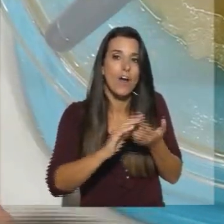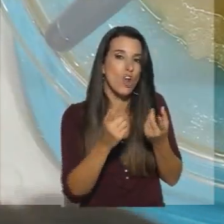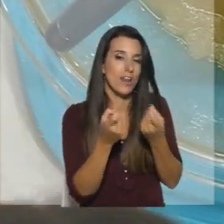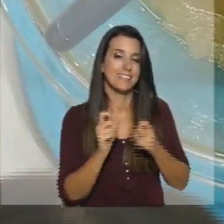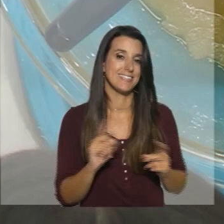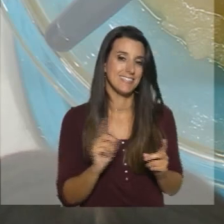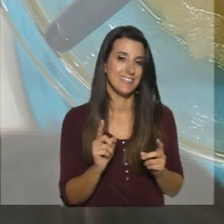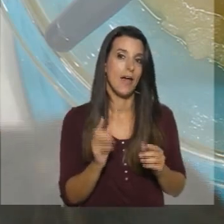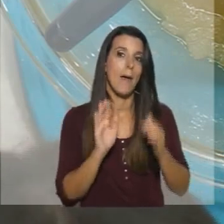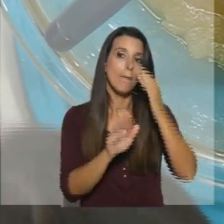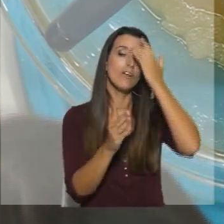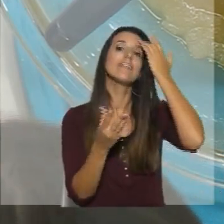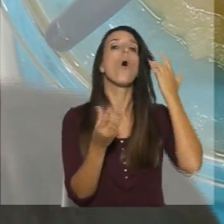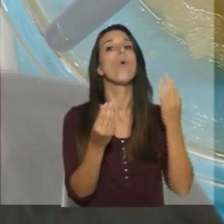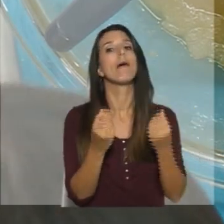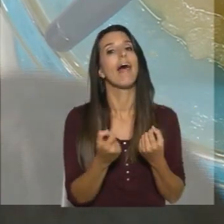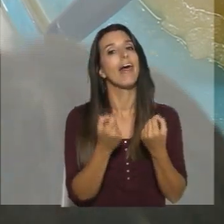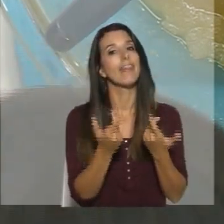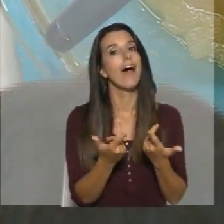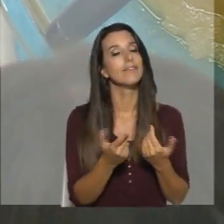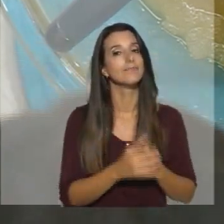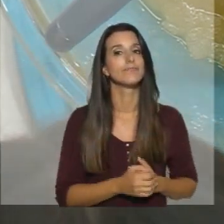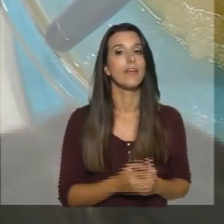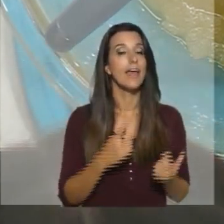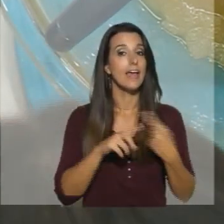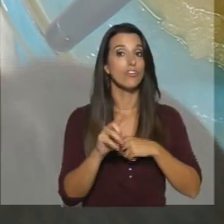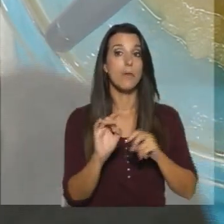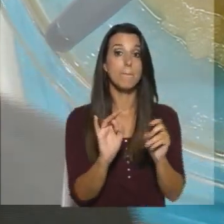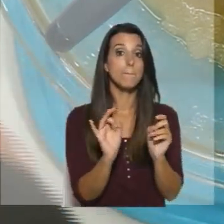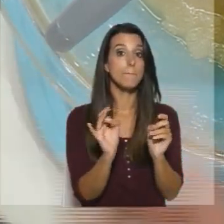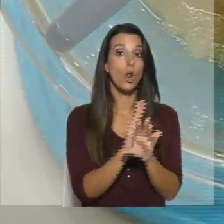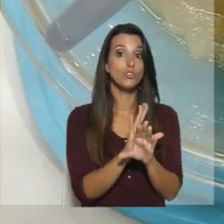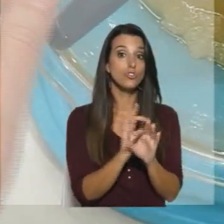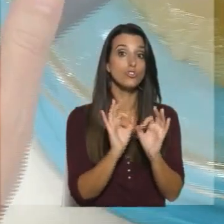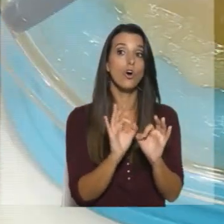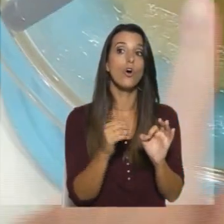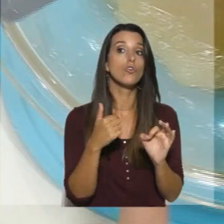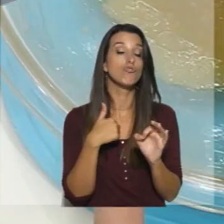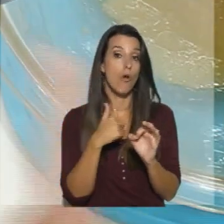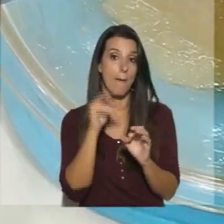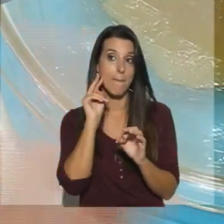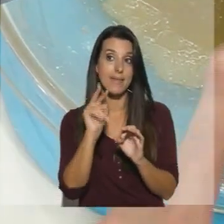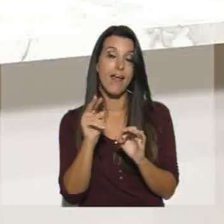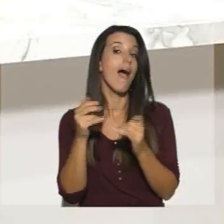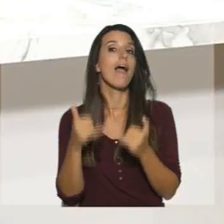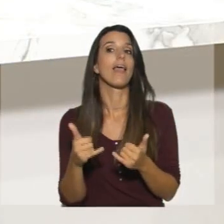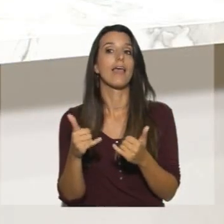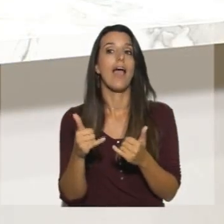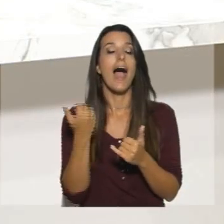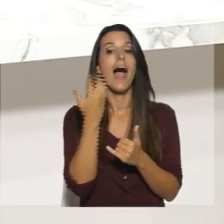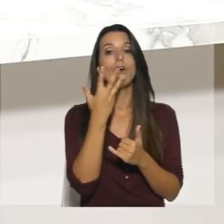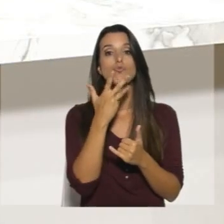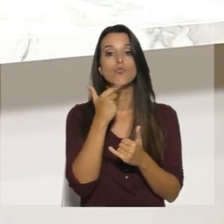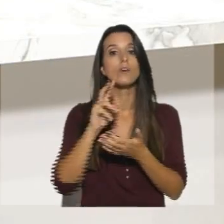humedad. Ah, por eso me parece que está bueno. Bueno, entonces cuando vos tenés esto todo acá, yo acá, mira, tengo el azúcar